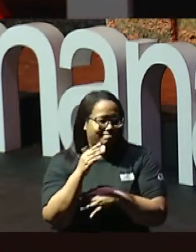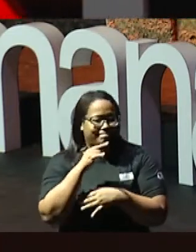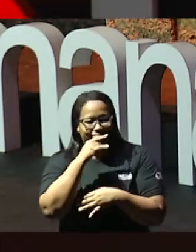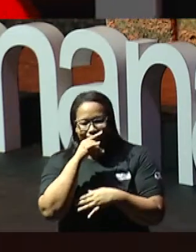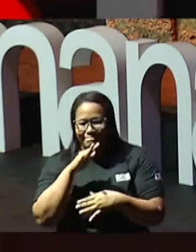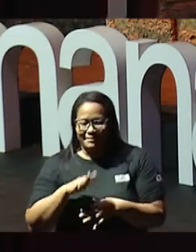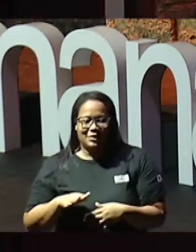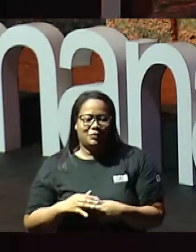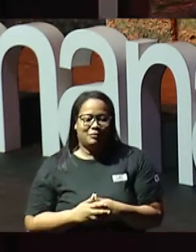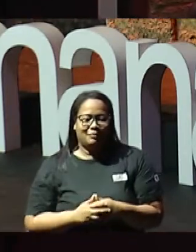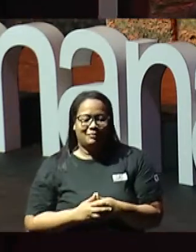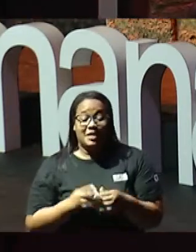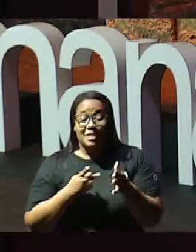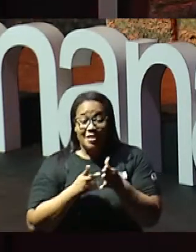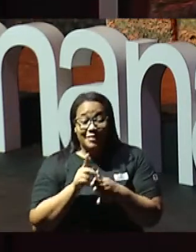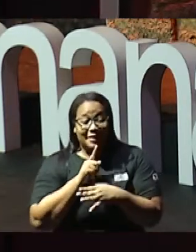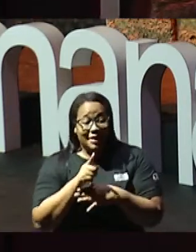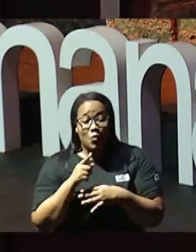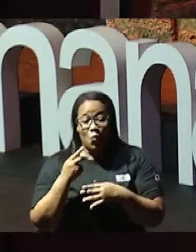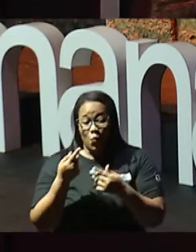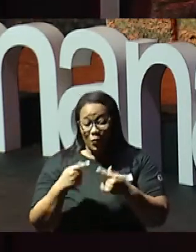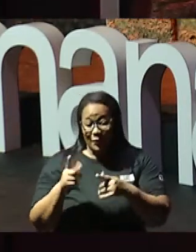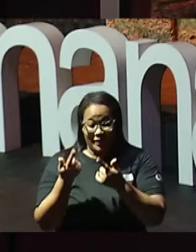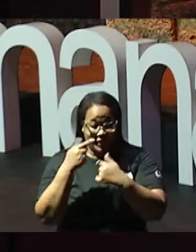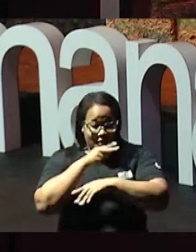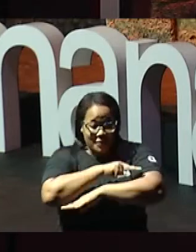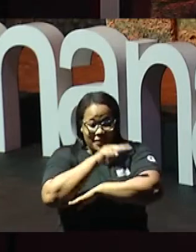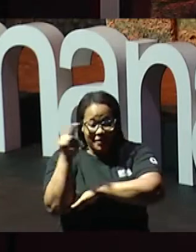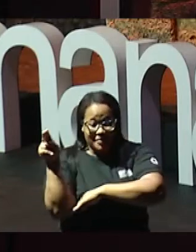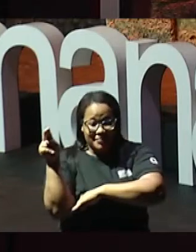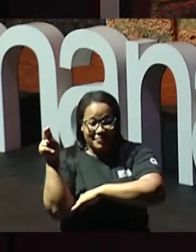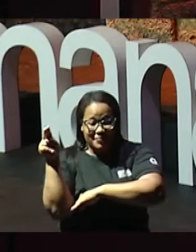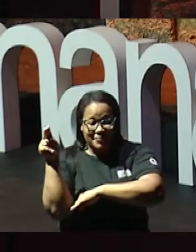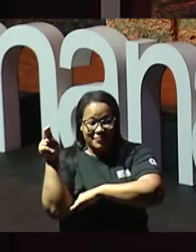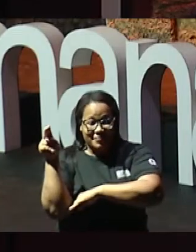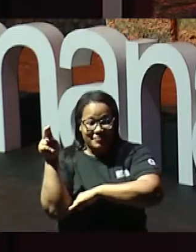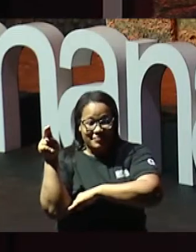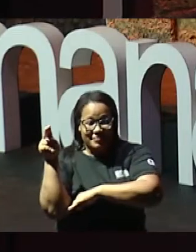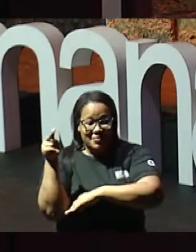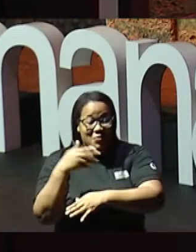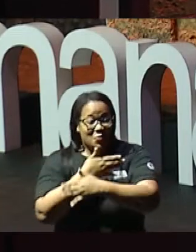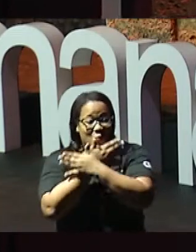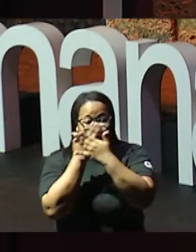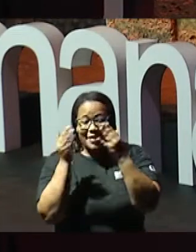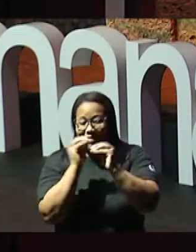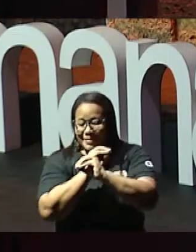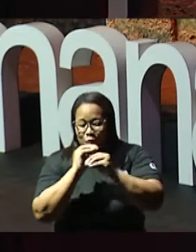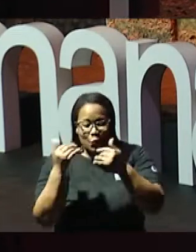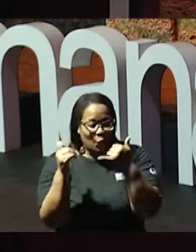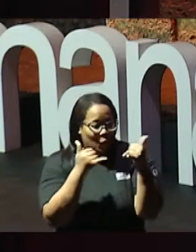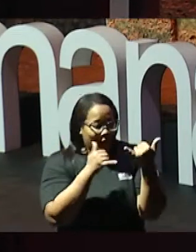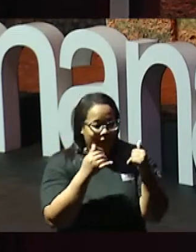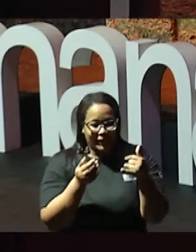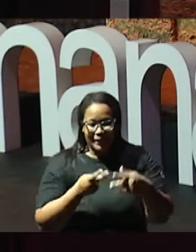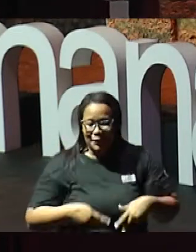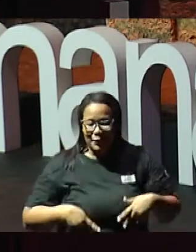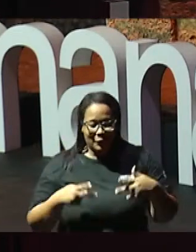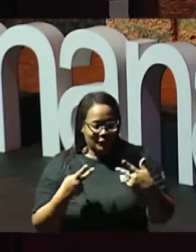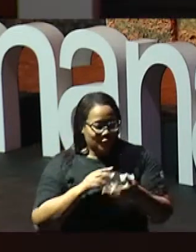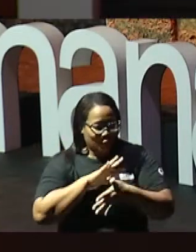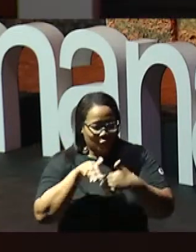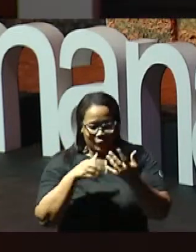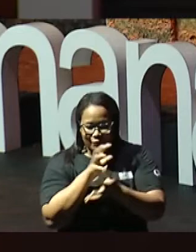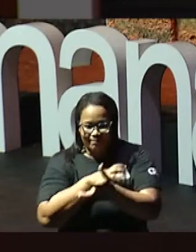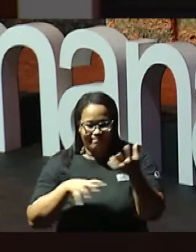verdad es que cuando llegaba la navidad no había un juguete que sobreviviera yo tenía de